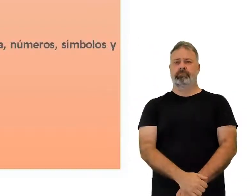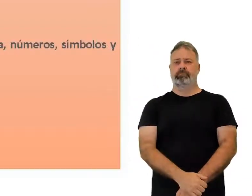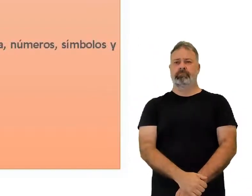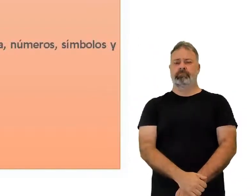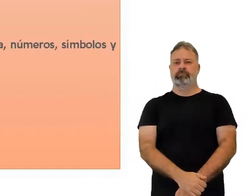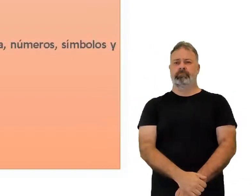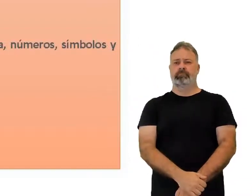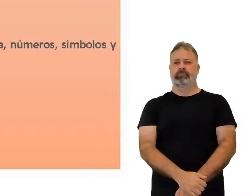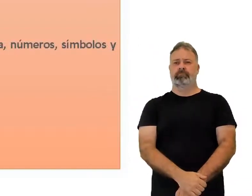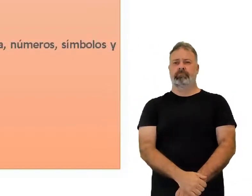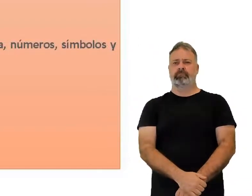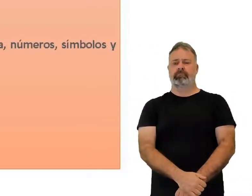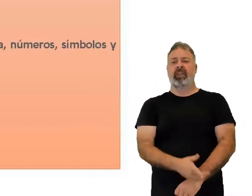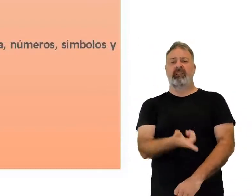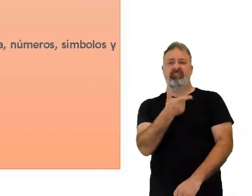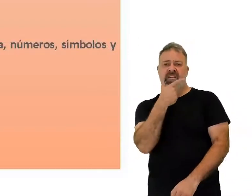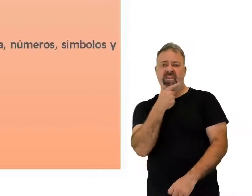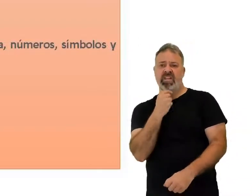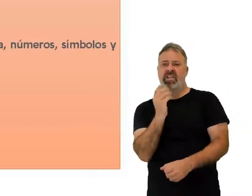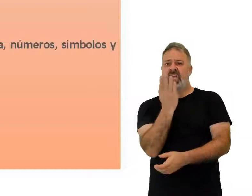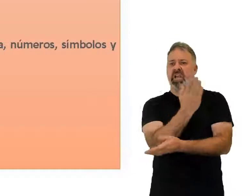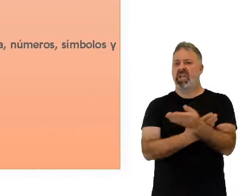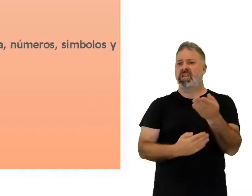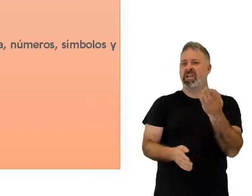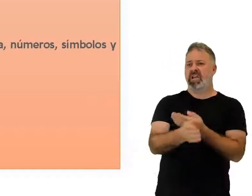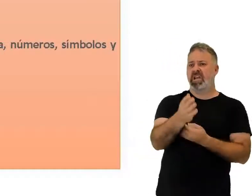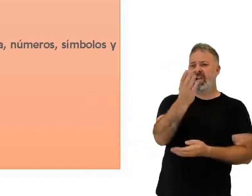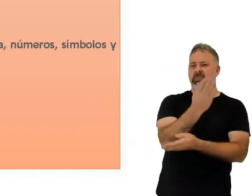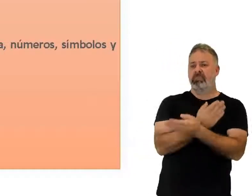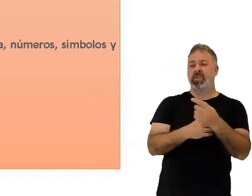facilita el intercambio día a día,